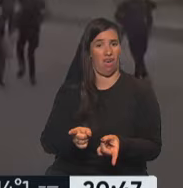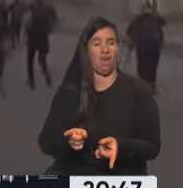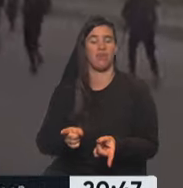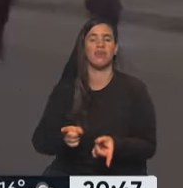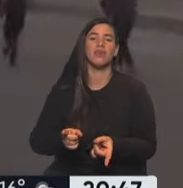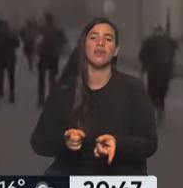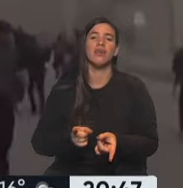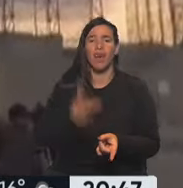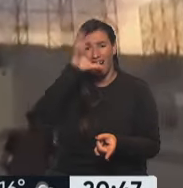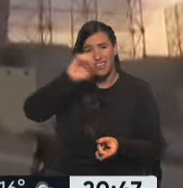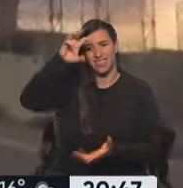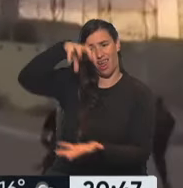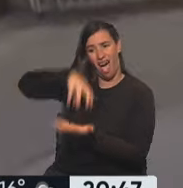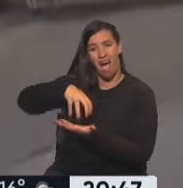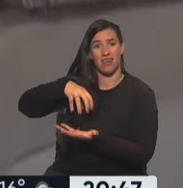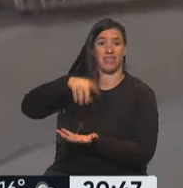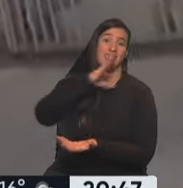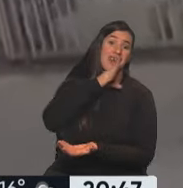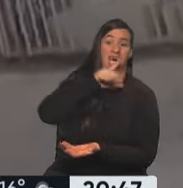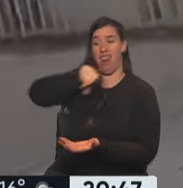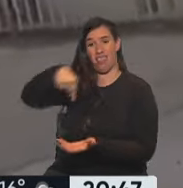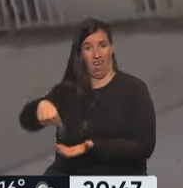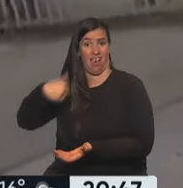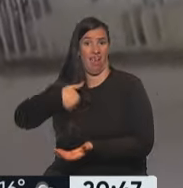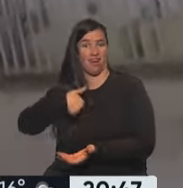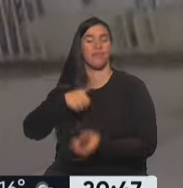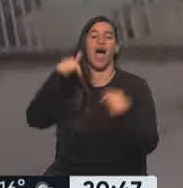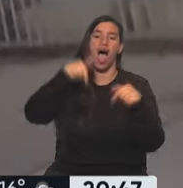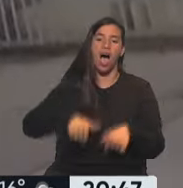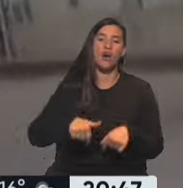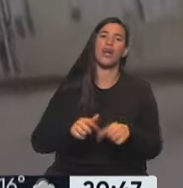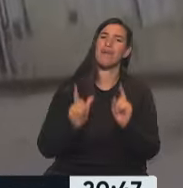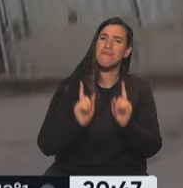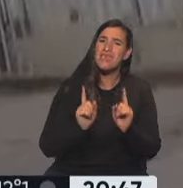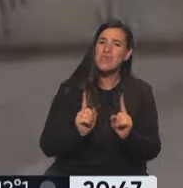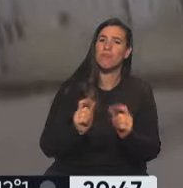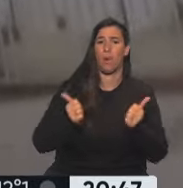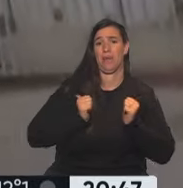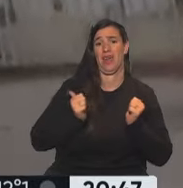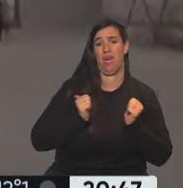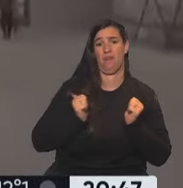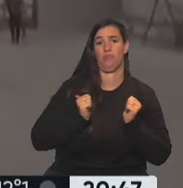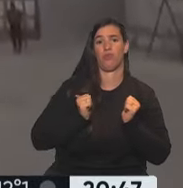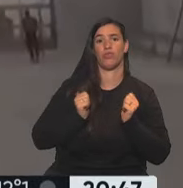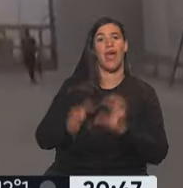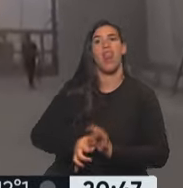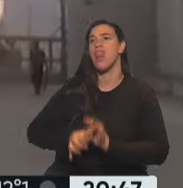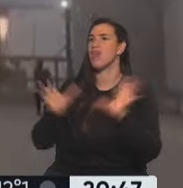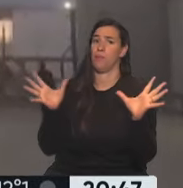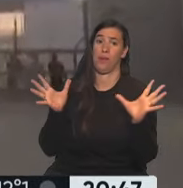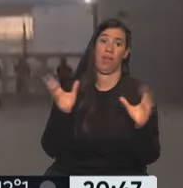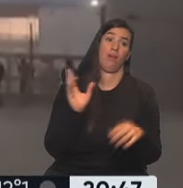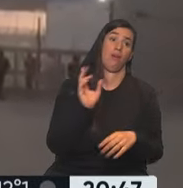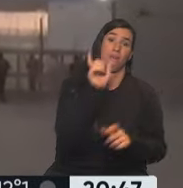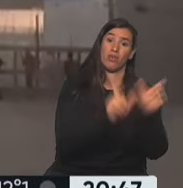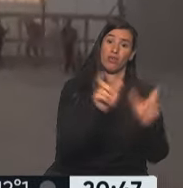la Cancillería acá. Ahora es uno de los aquellos que estamos esperando que se liberan vivos y también los